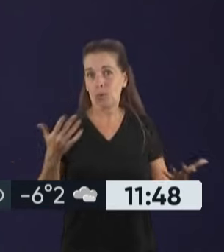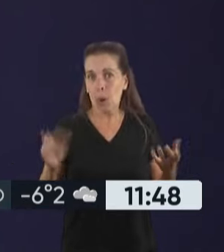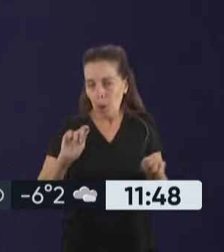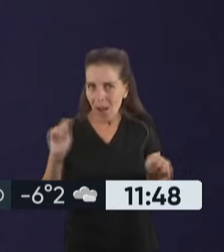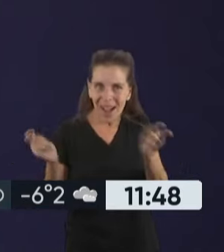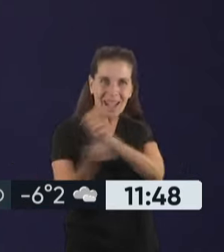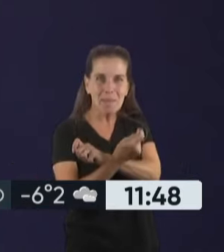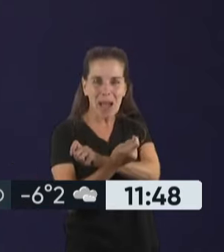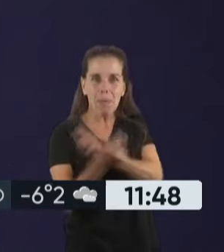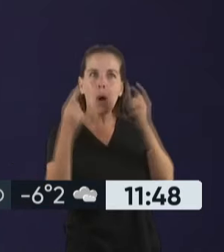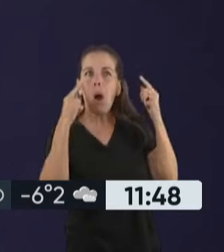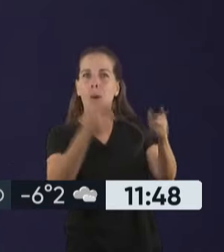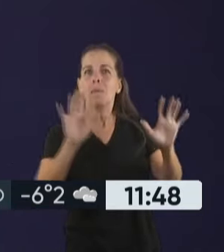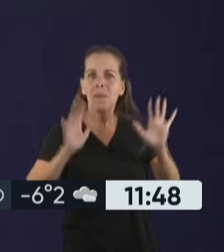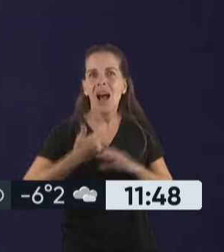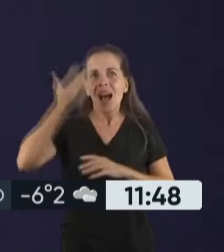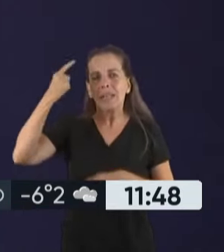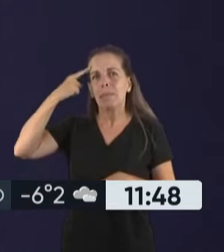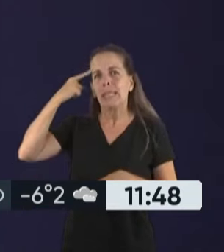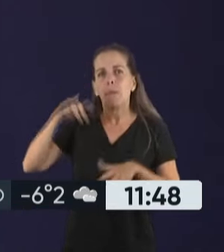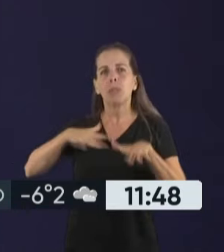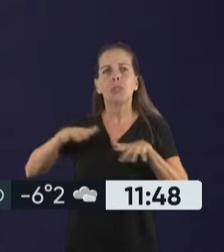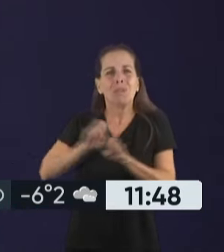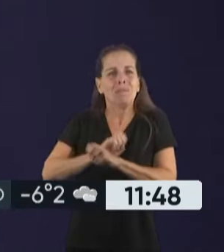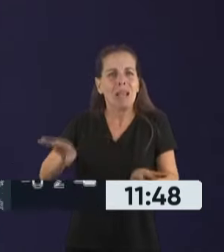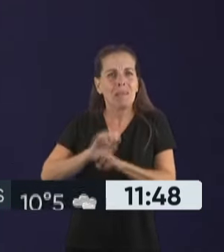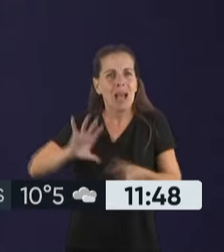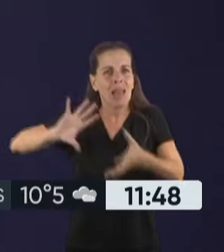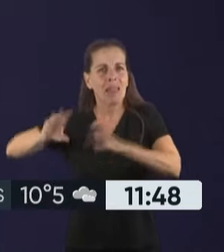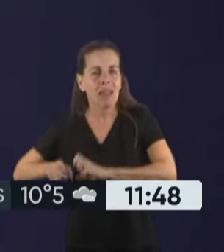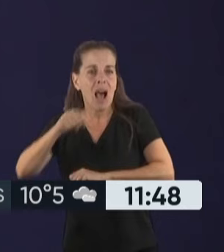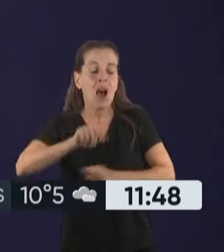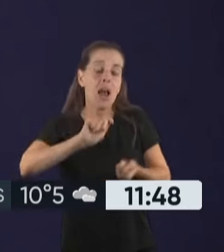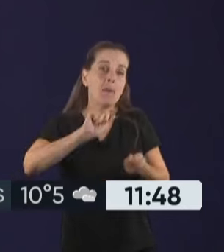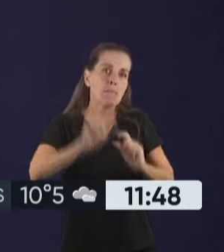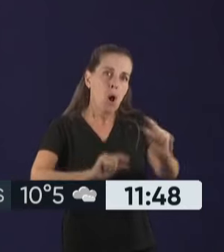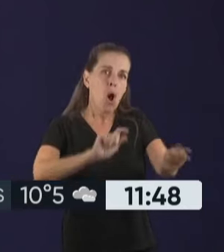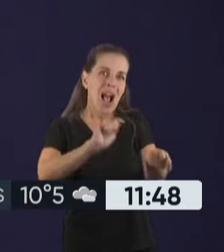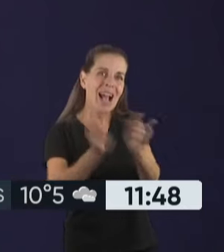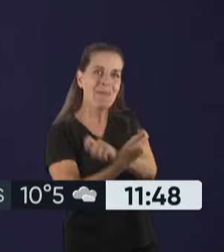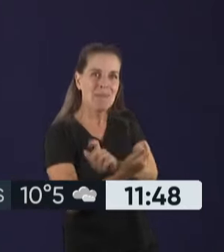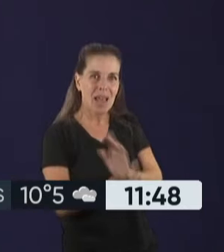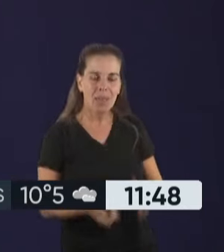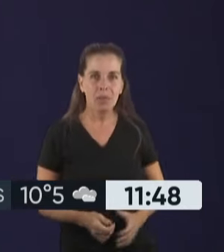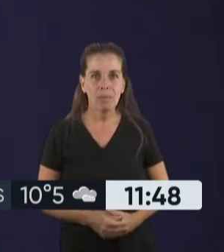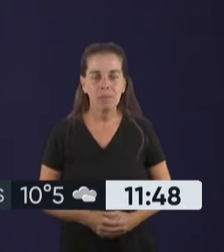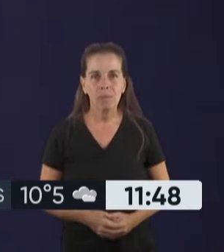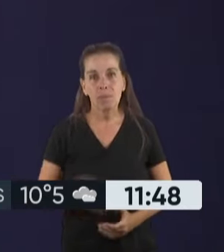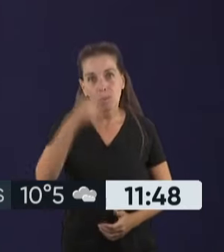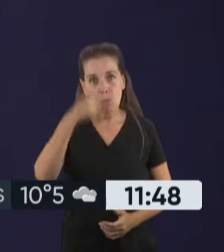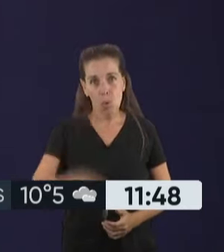expectativa de la devastación que encontramos y que la gente la notaba la verdad que es un gran logro un gran logro para nosotros